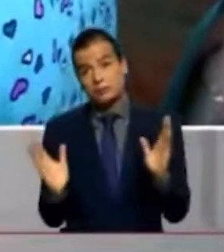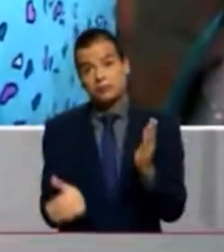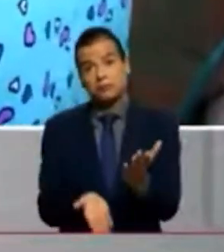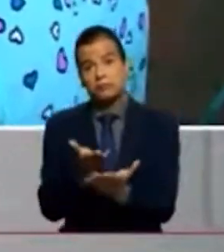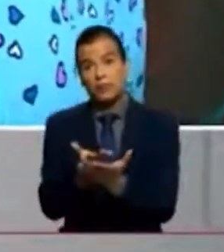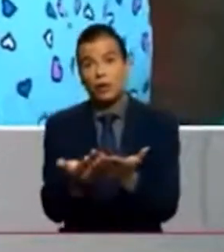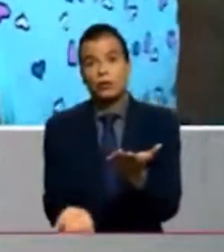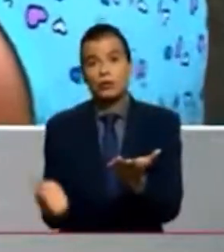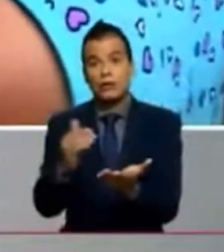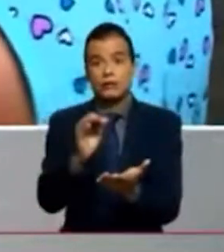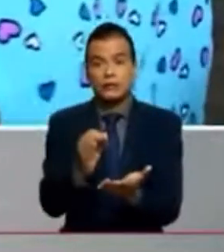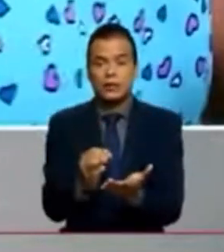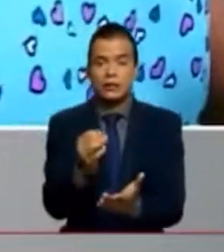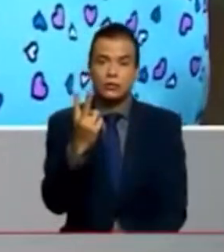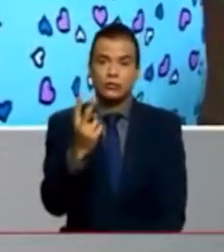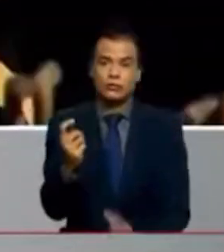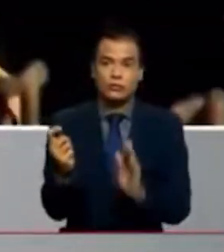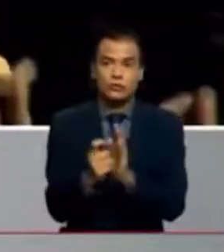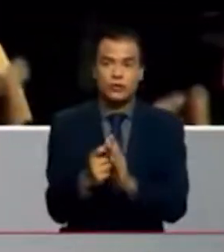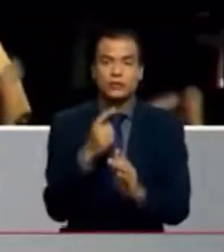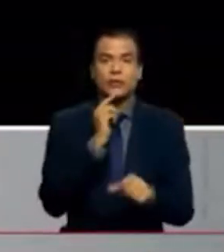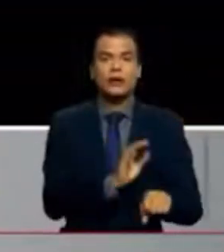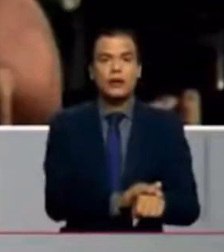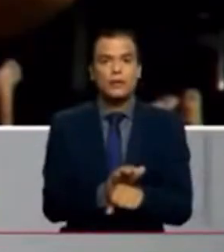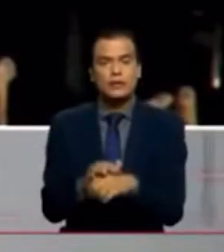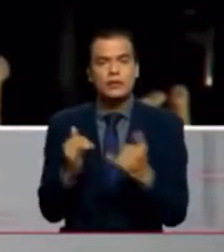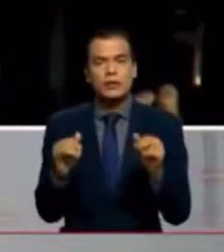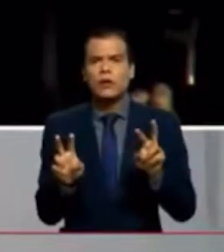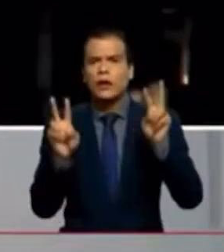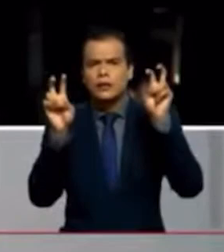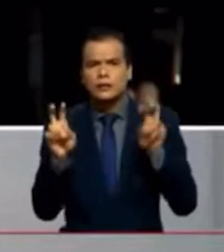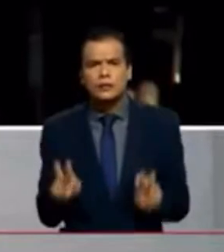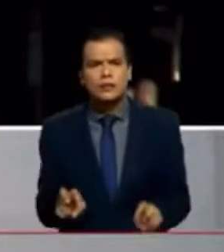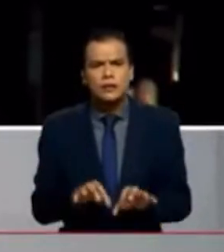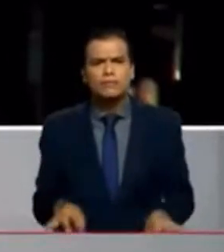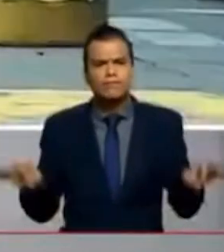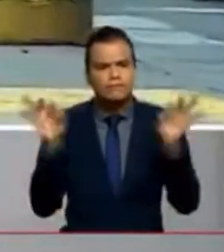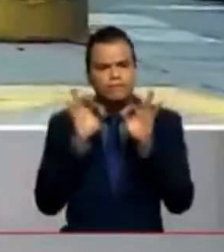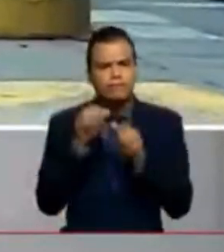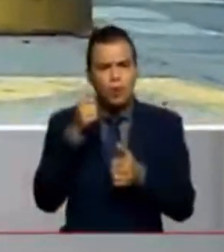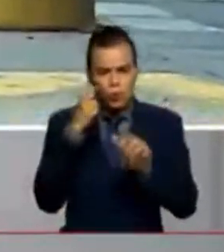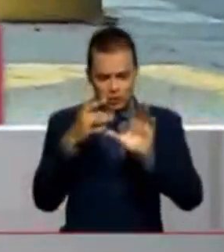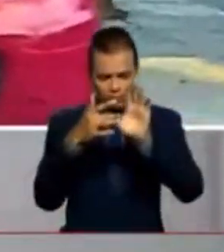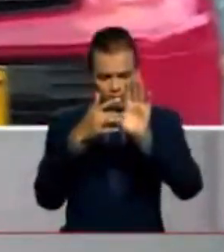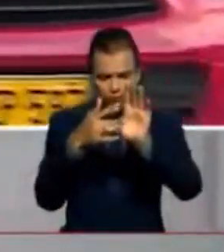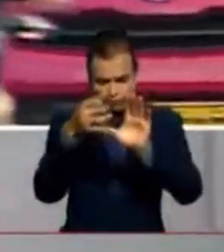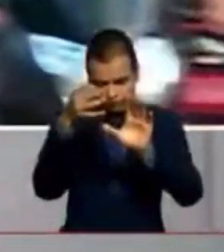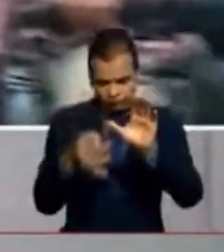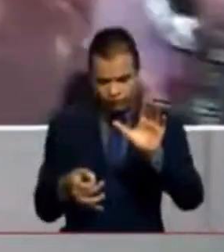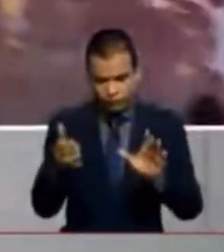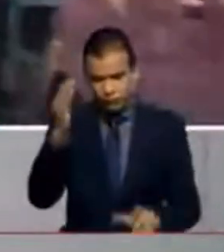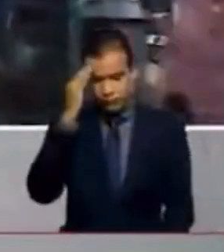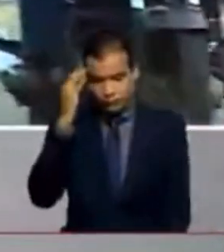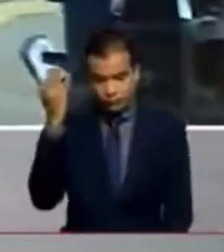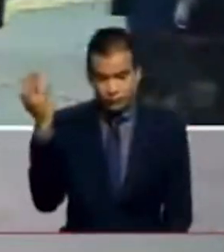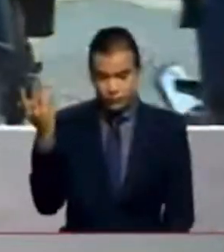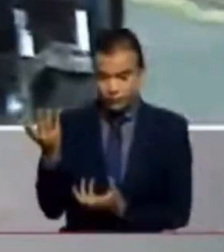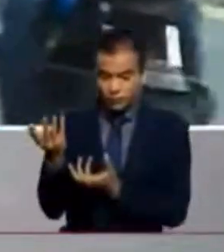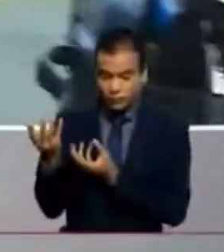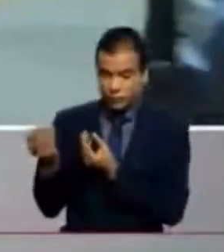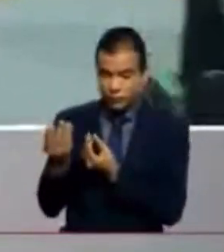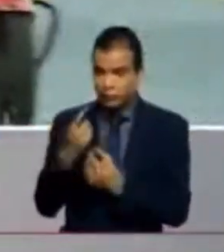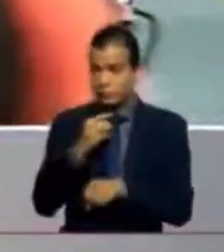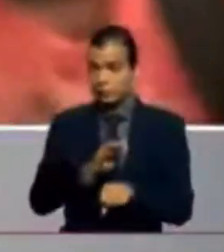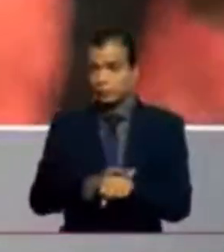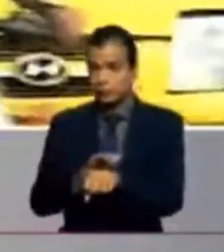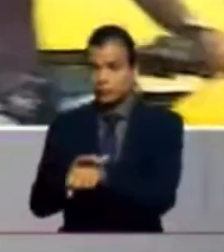en esta segunda ocasión. Recordó cuáles son los aspectos más importantes del documento. Y es que desde algunos gremios se reiteró el